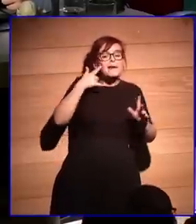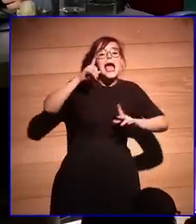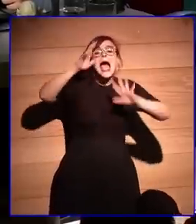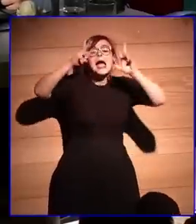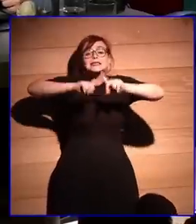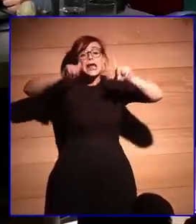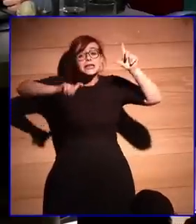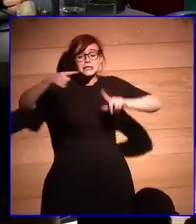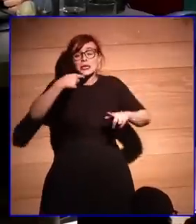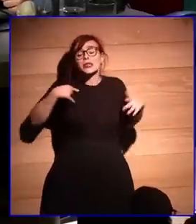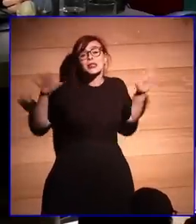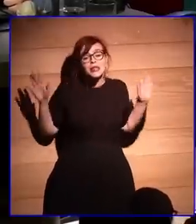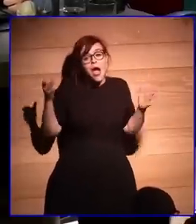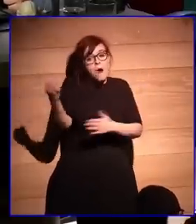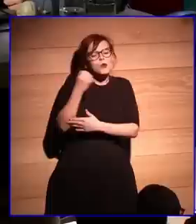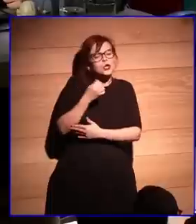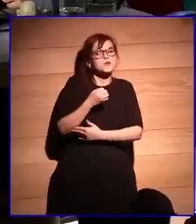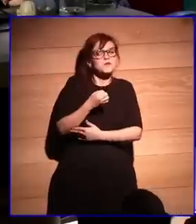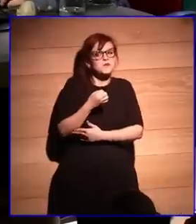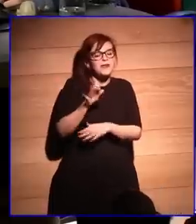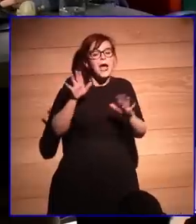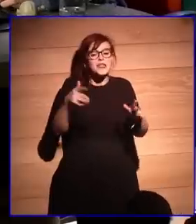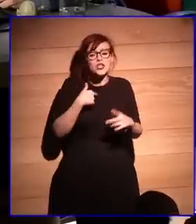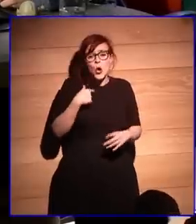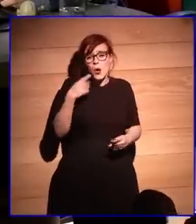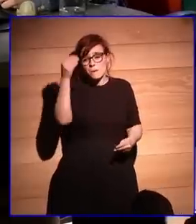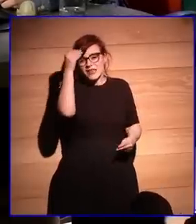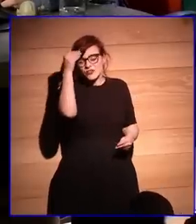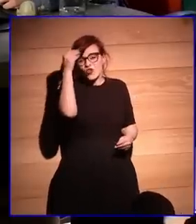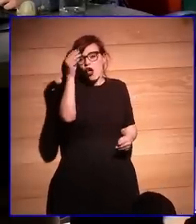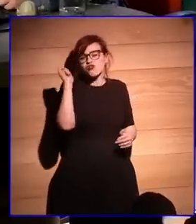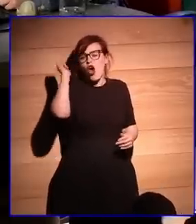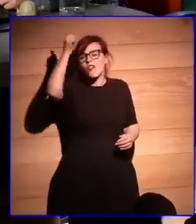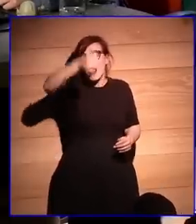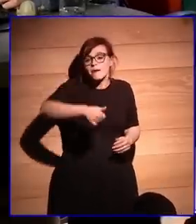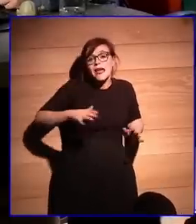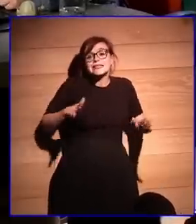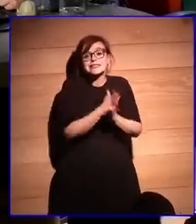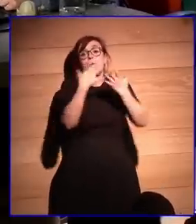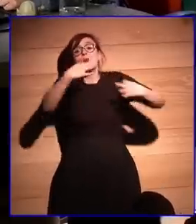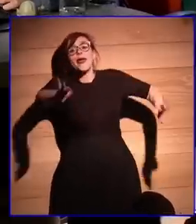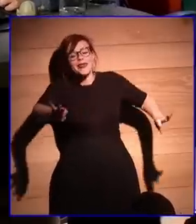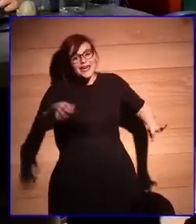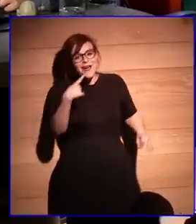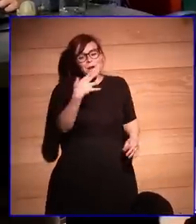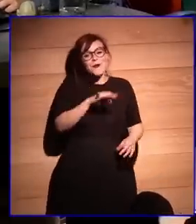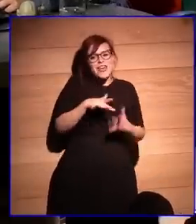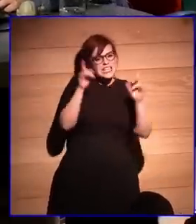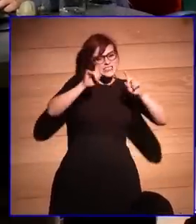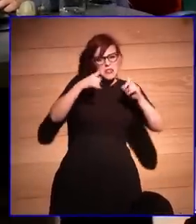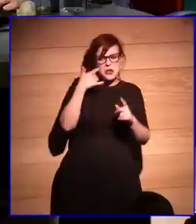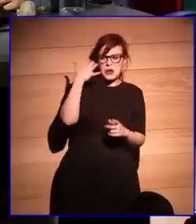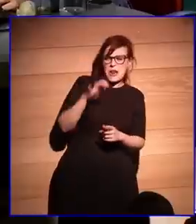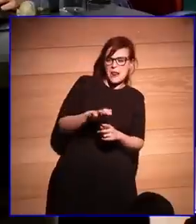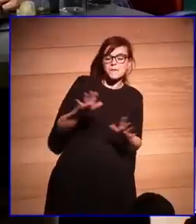va a mi favor. O sea, es así. Pues yo te voy a decir una cosa. Yo llevo creyendo toda la vida que había... Sam Baby te ha enseñado cosas muy raras, ¿eh? Yo llevo